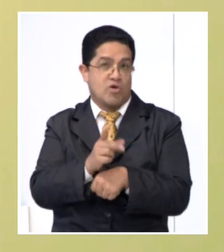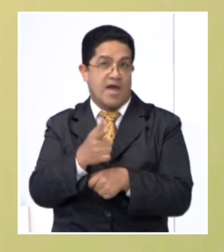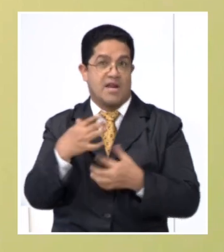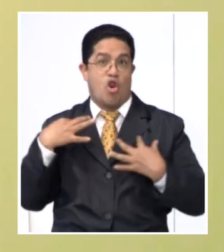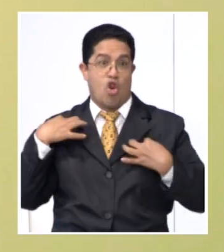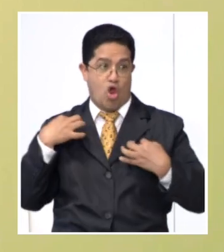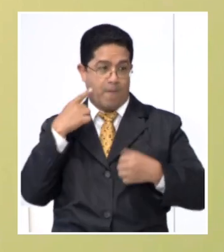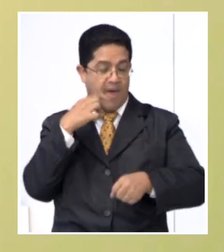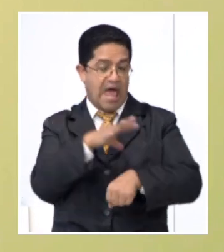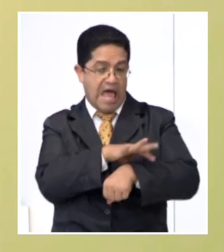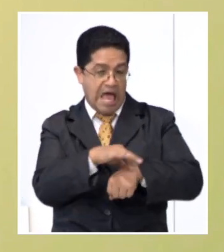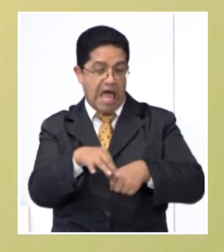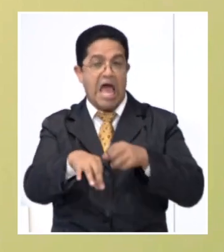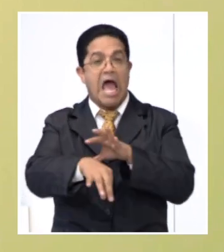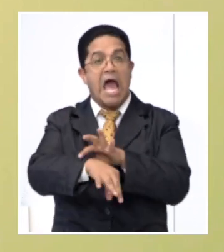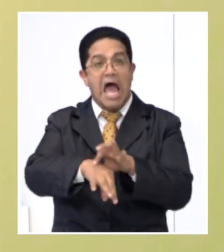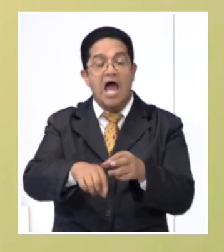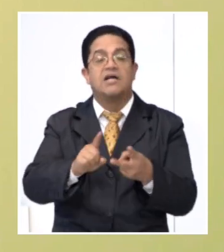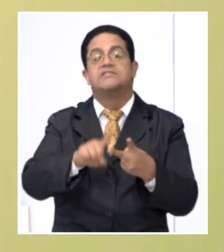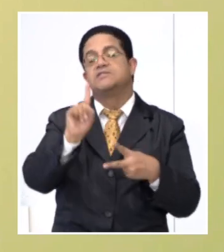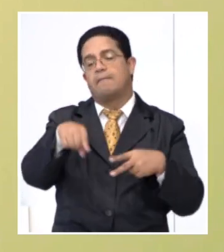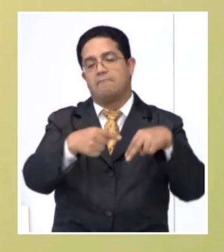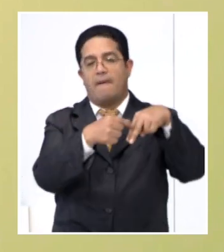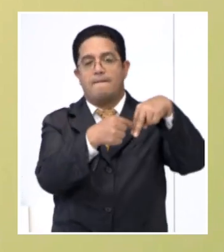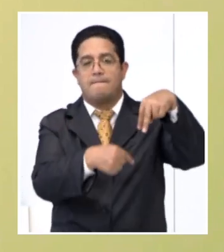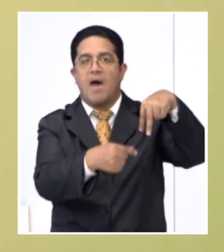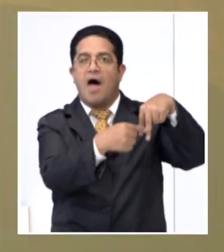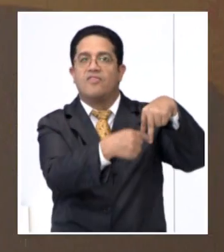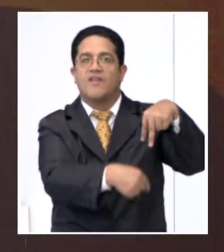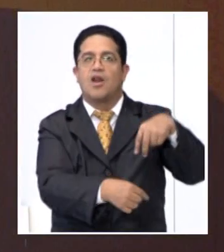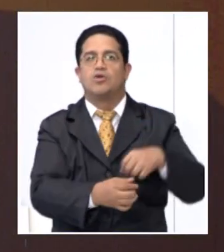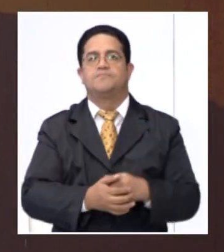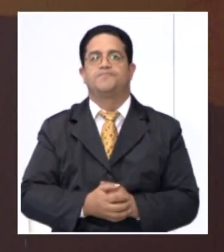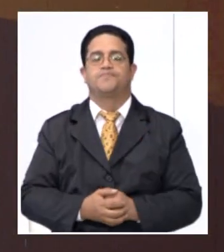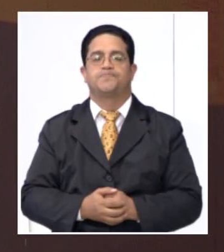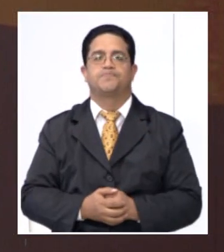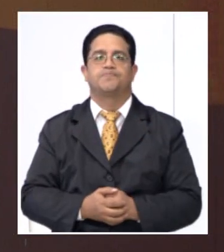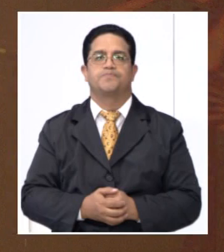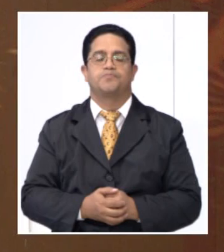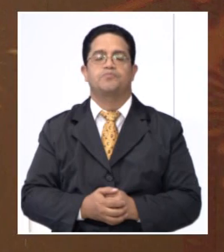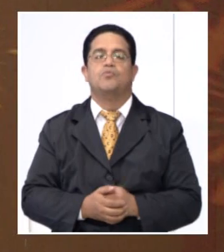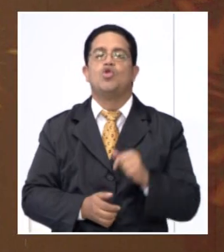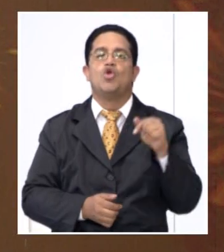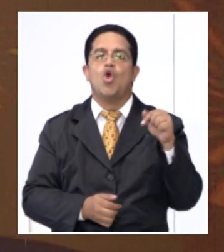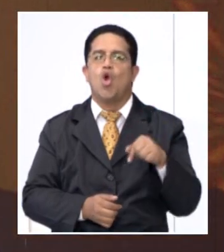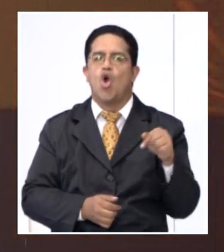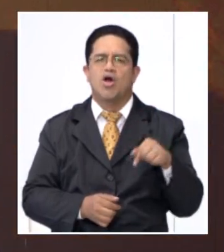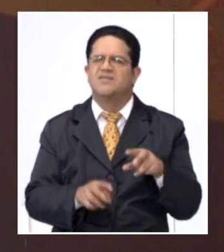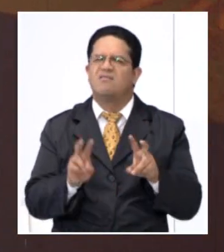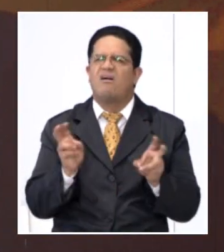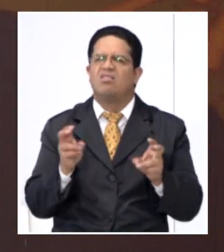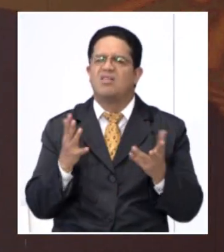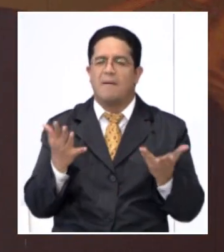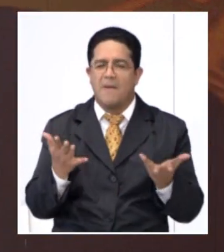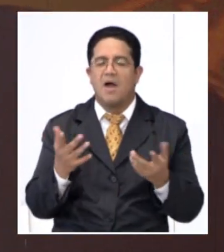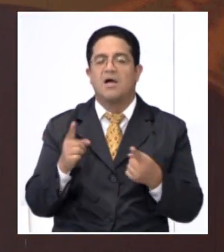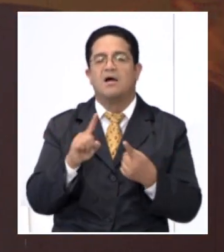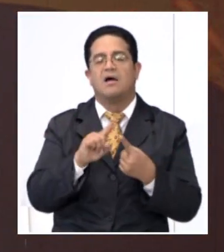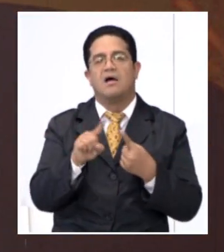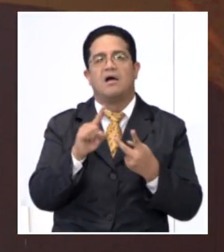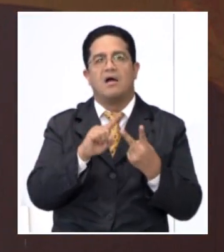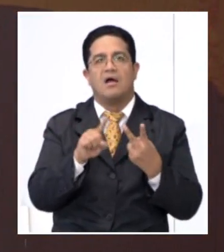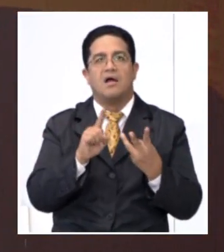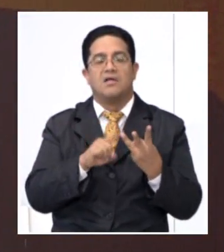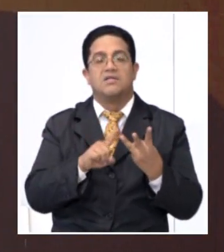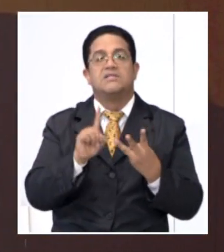larga y pantalones largos cuando sea posible. Nosotros el día de hoy estaremos hablando sobre las causas y también